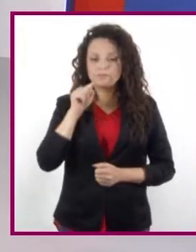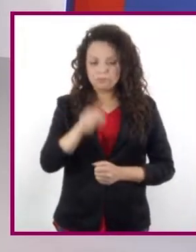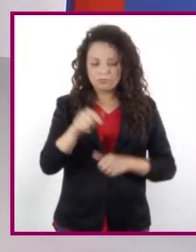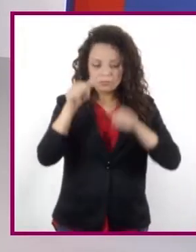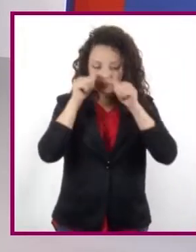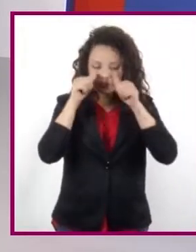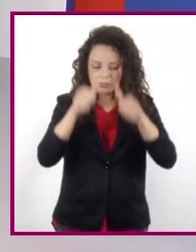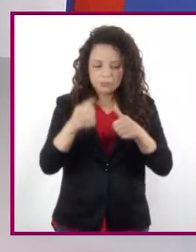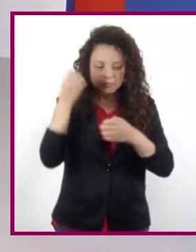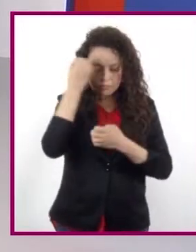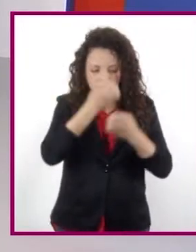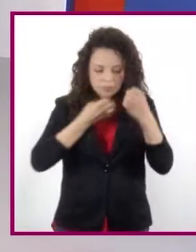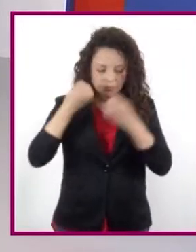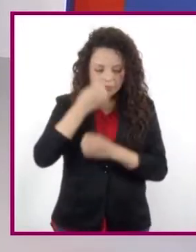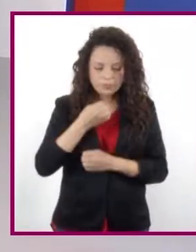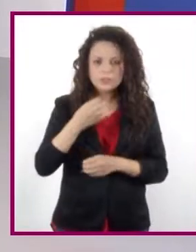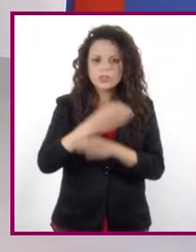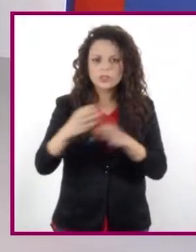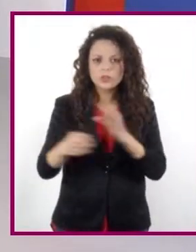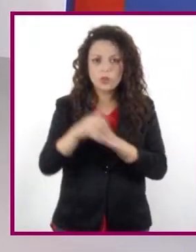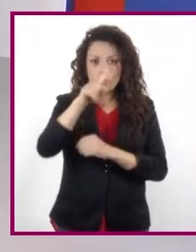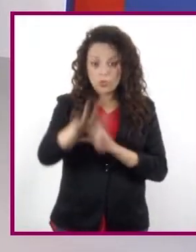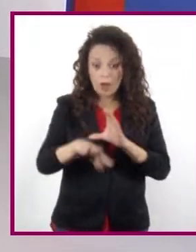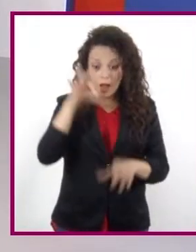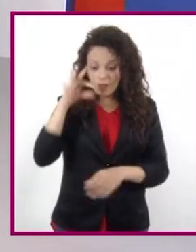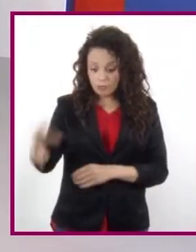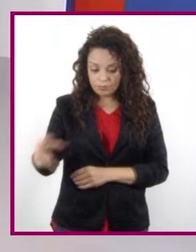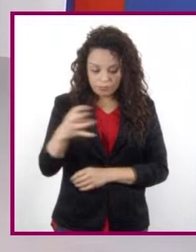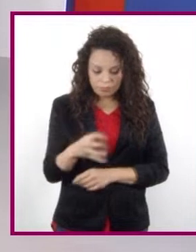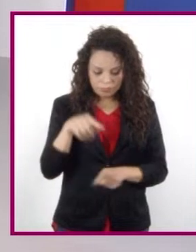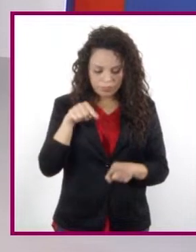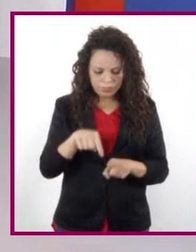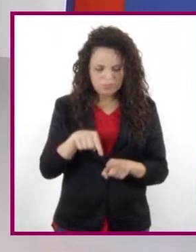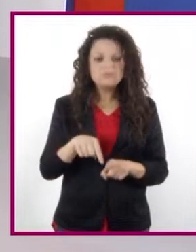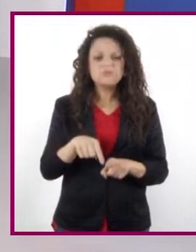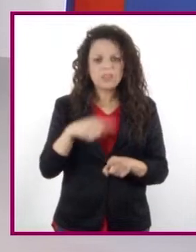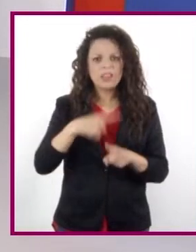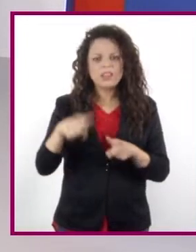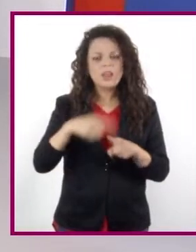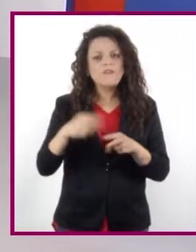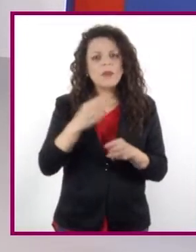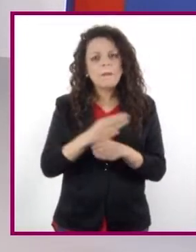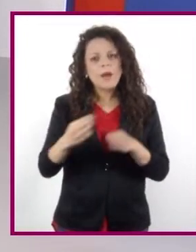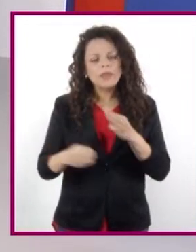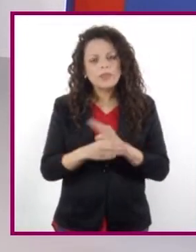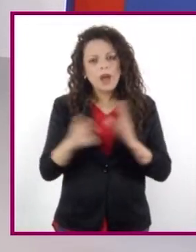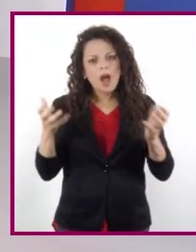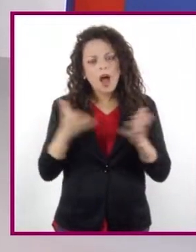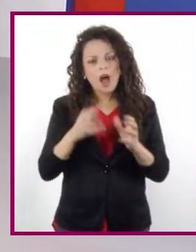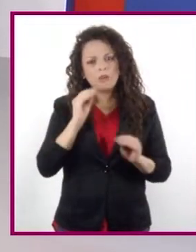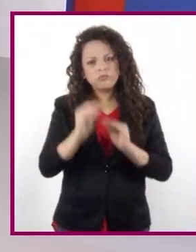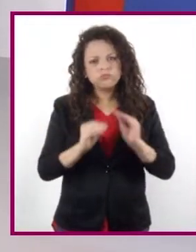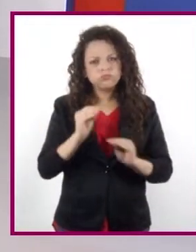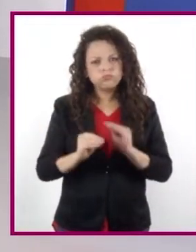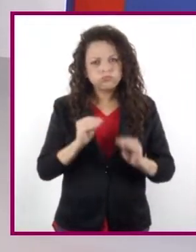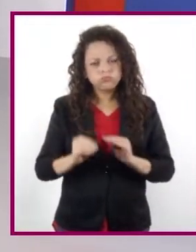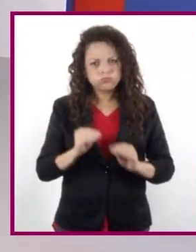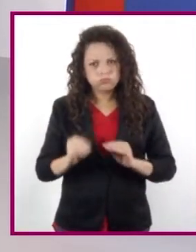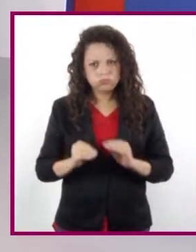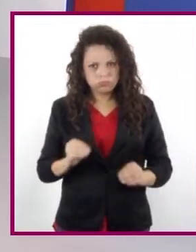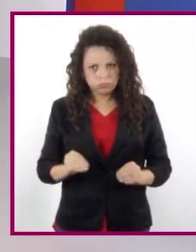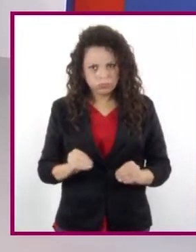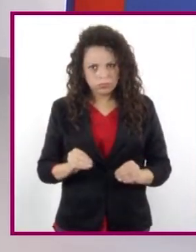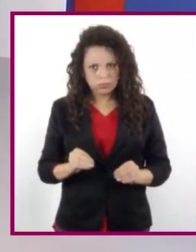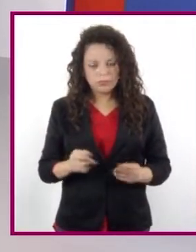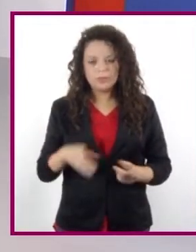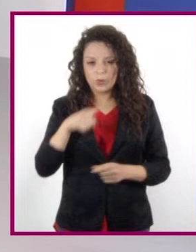el objeto que eligieron y dense cuenta que está formado o fabricado de diferentes materiales. ¿Ya lo vieron? Tómense el tiempo de